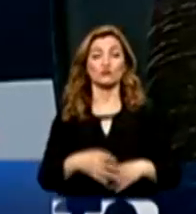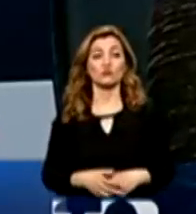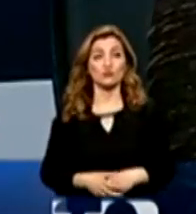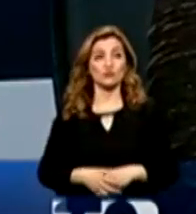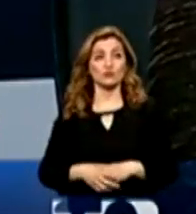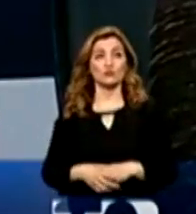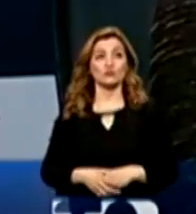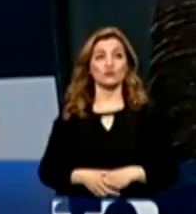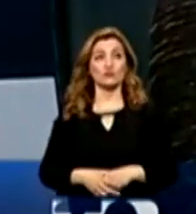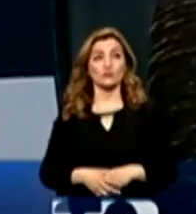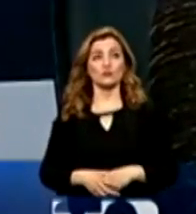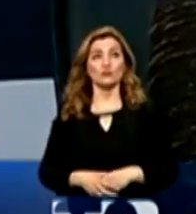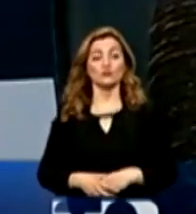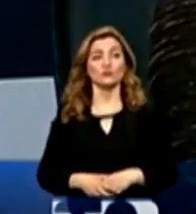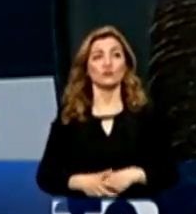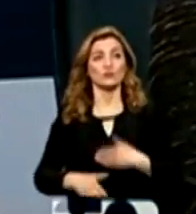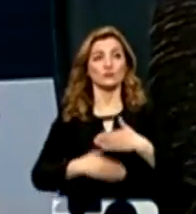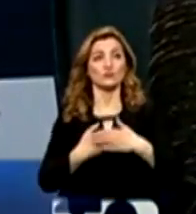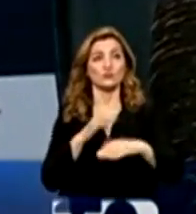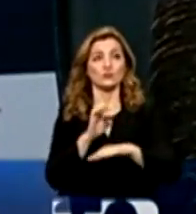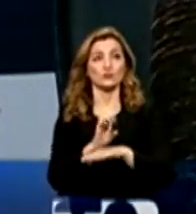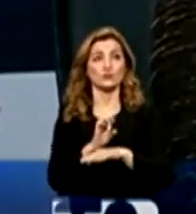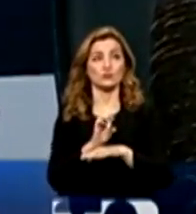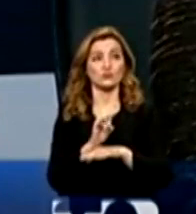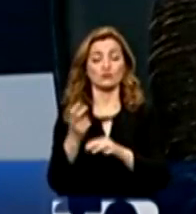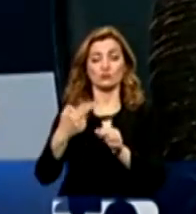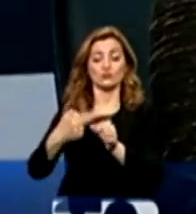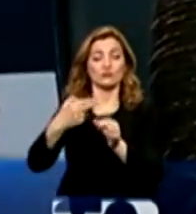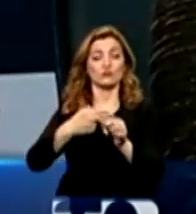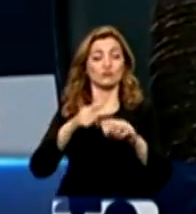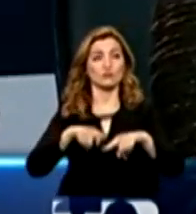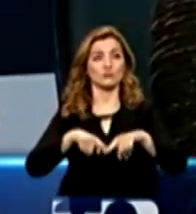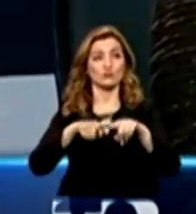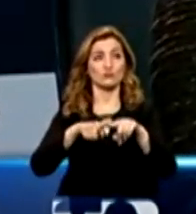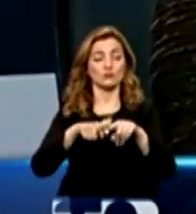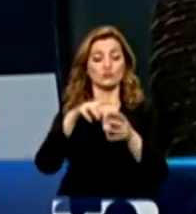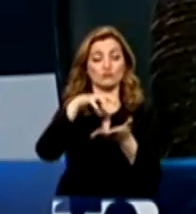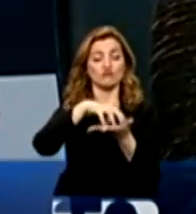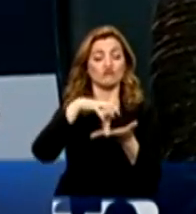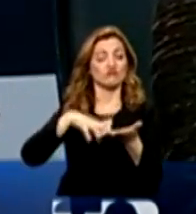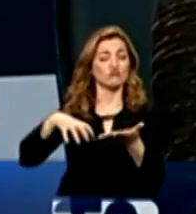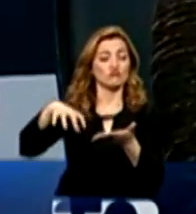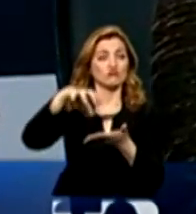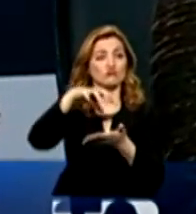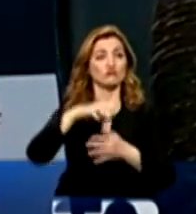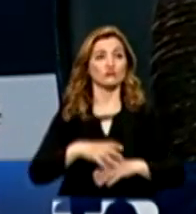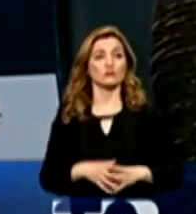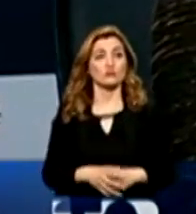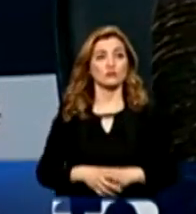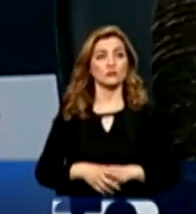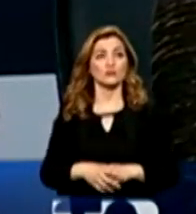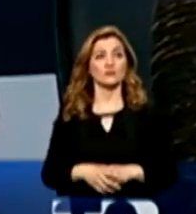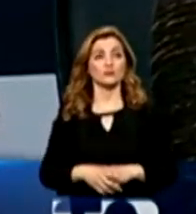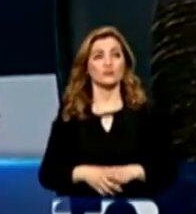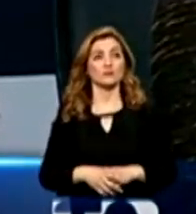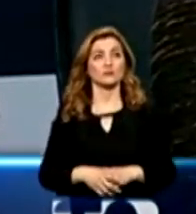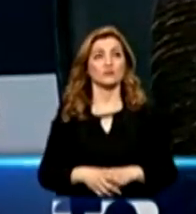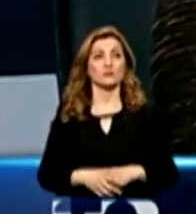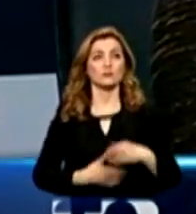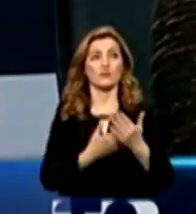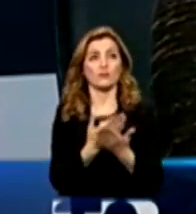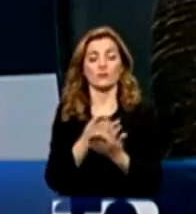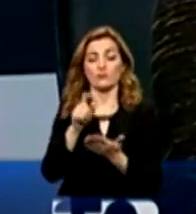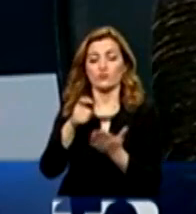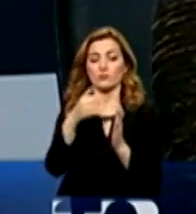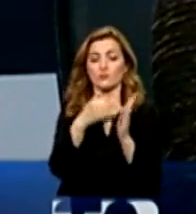Vamos a llenar vacantes a nivel nacional. Lógicamente, dependiendo de la provincia, se expone lo que se necesita y en base